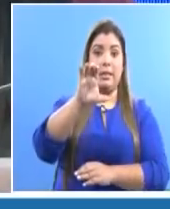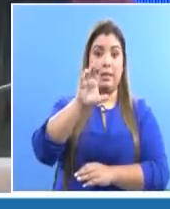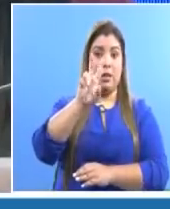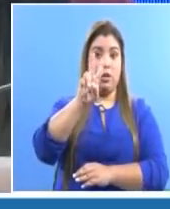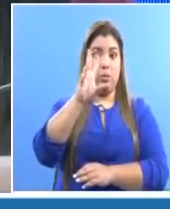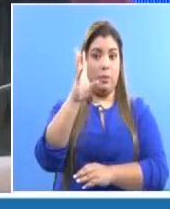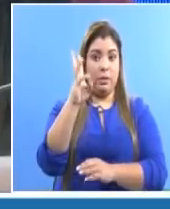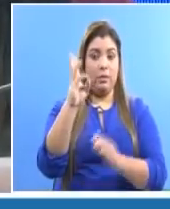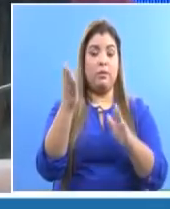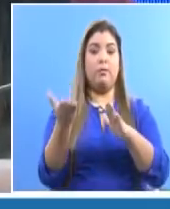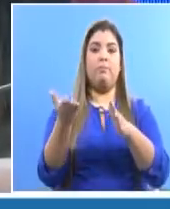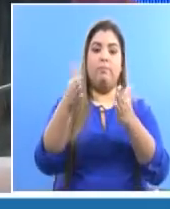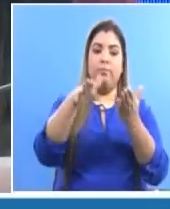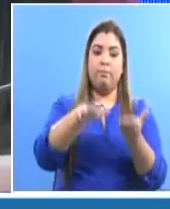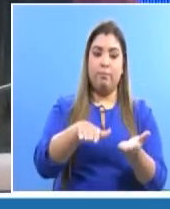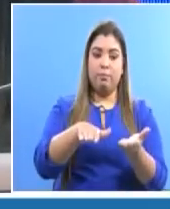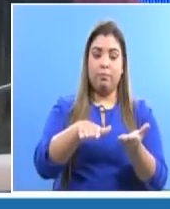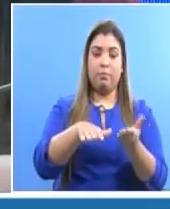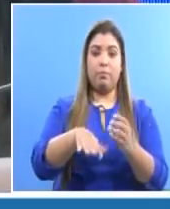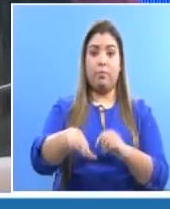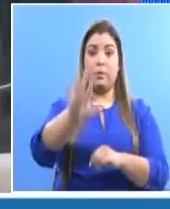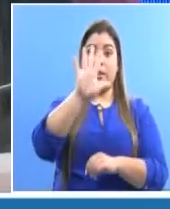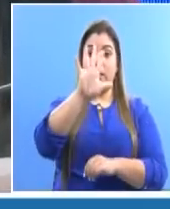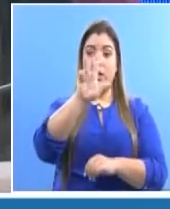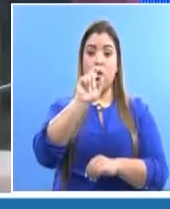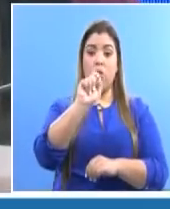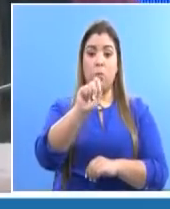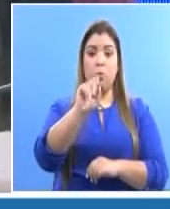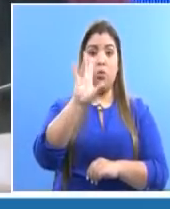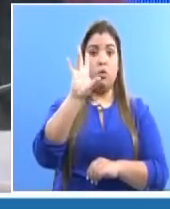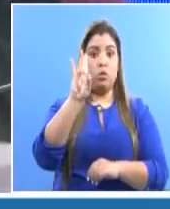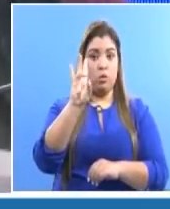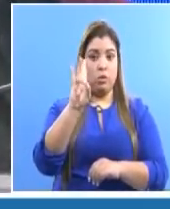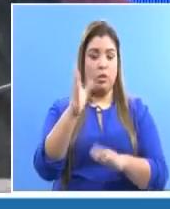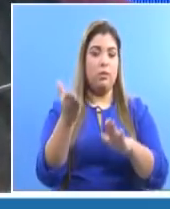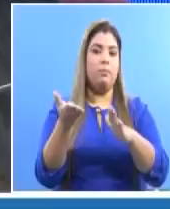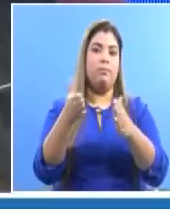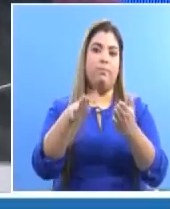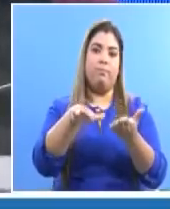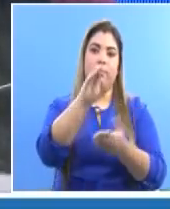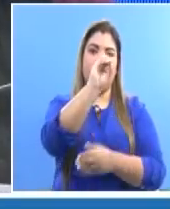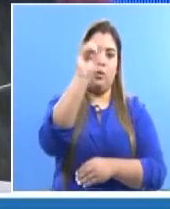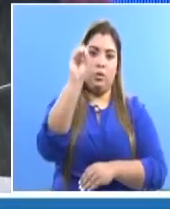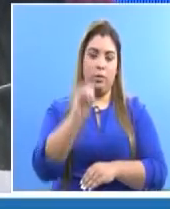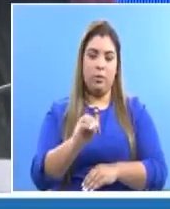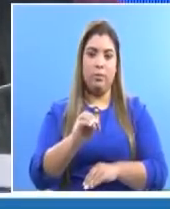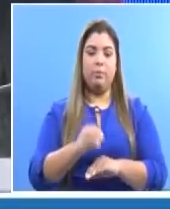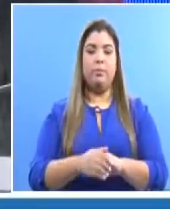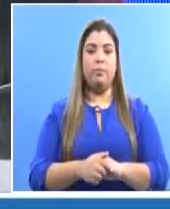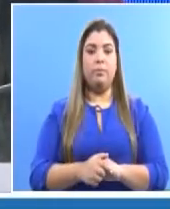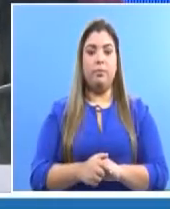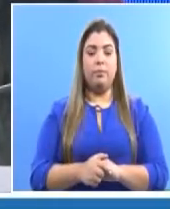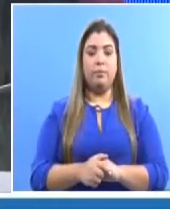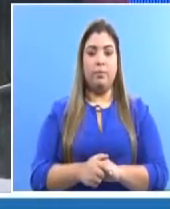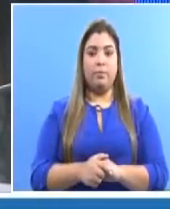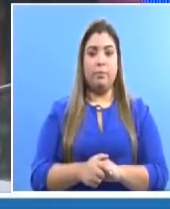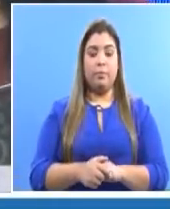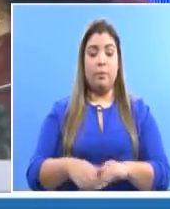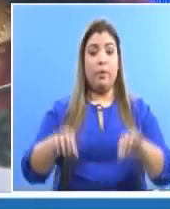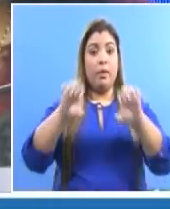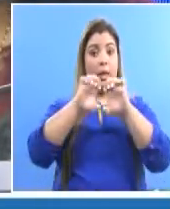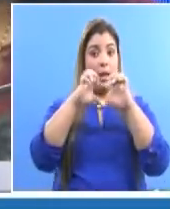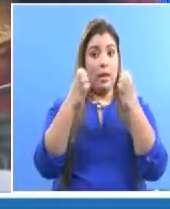407.326 defunciones y 5.7 de letalidad. El Sistema de